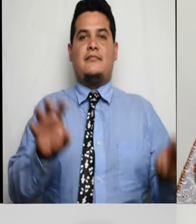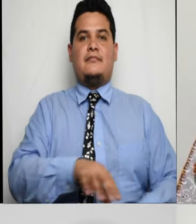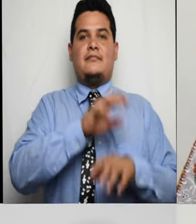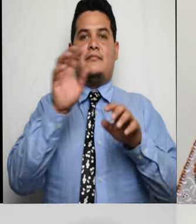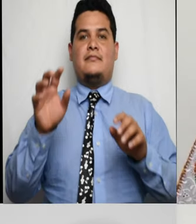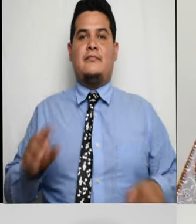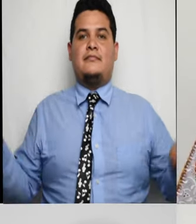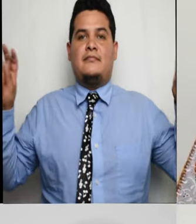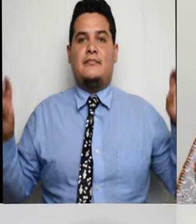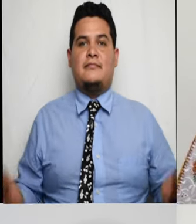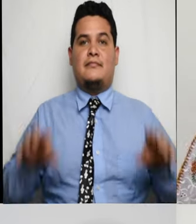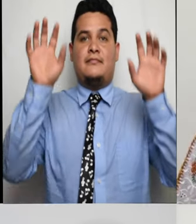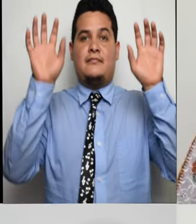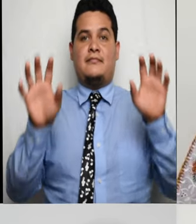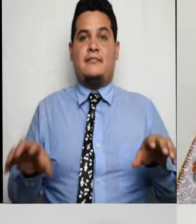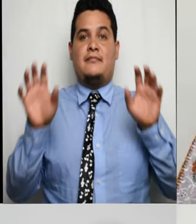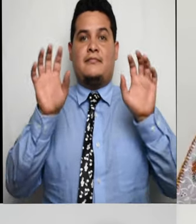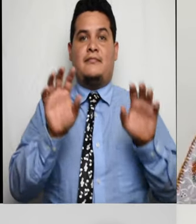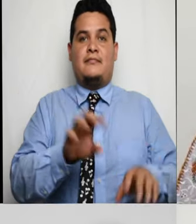será.